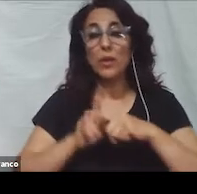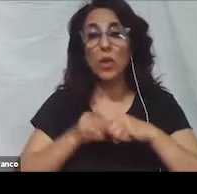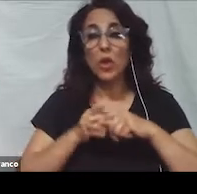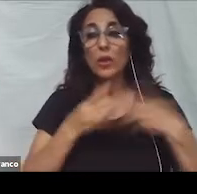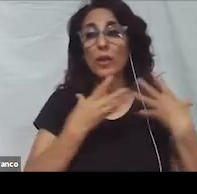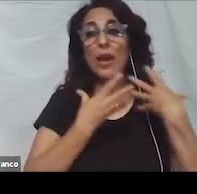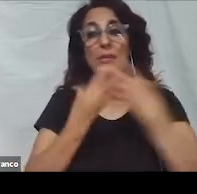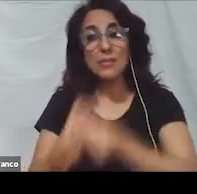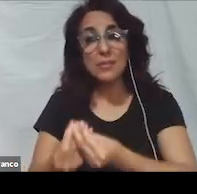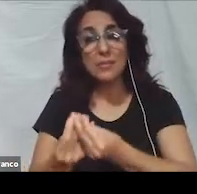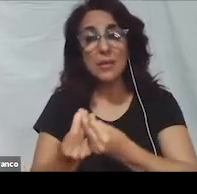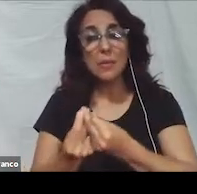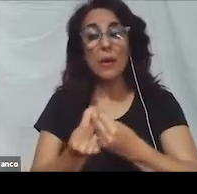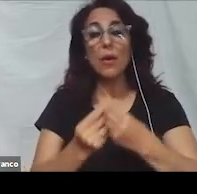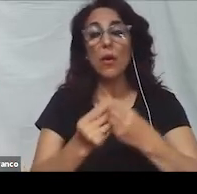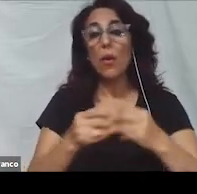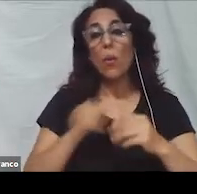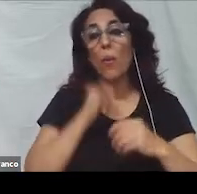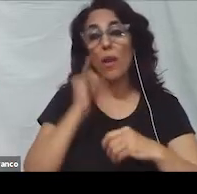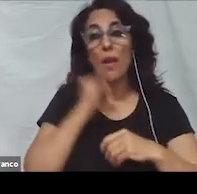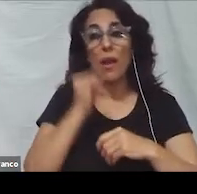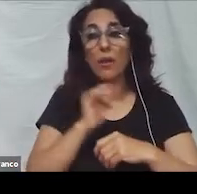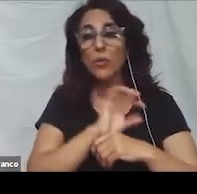tecnologías asistivas, imagínense un lector de pantalla,